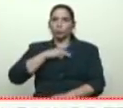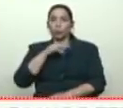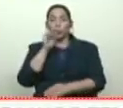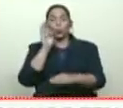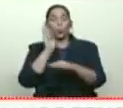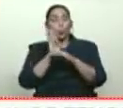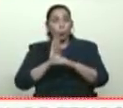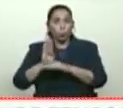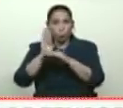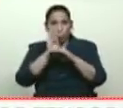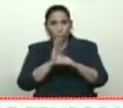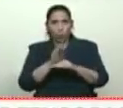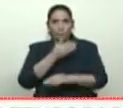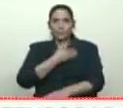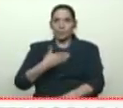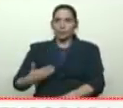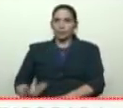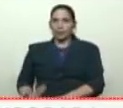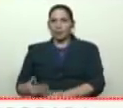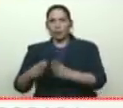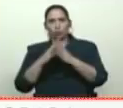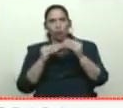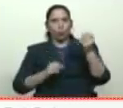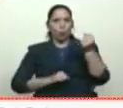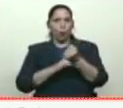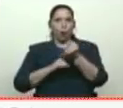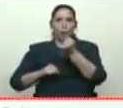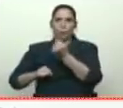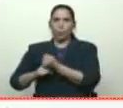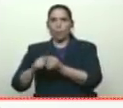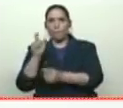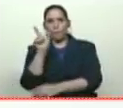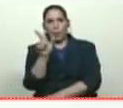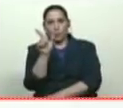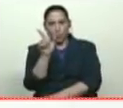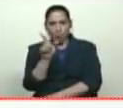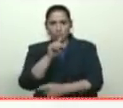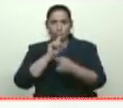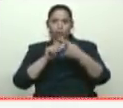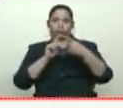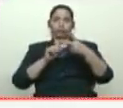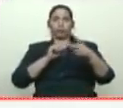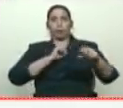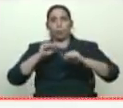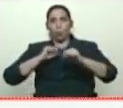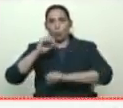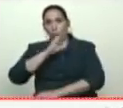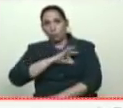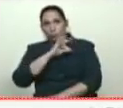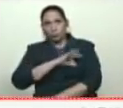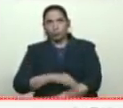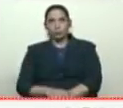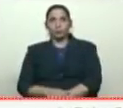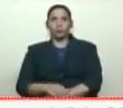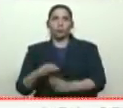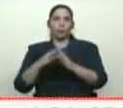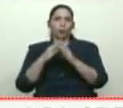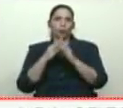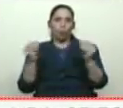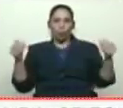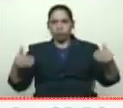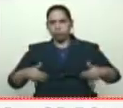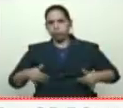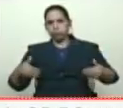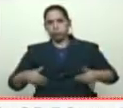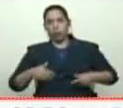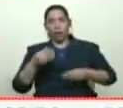cuidadosos. El presidente tiene todo el respaldo del partido, de los movimientos sociales, en todos estos esfuerzos que está